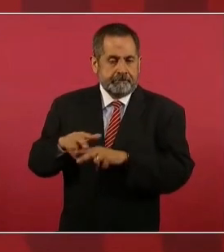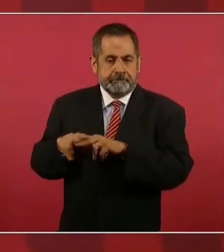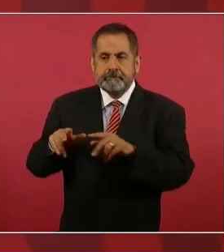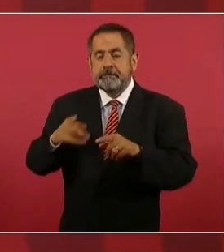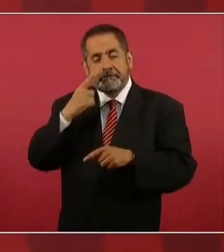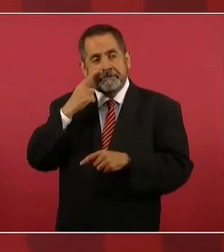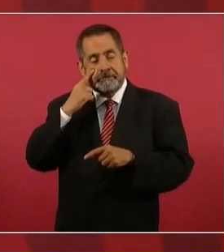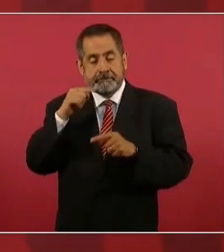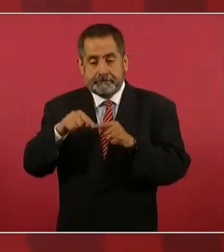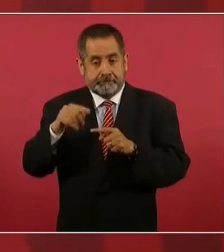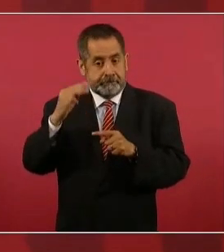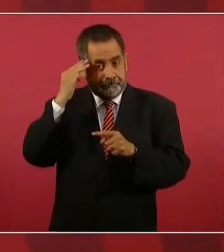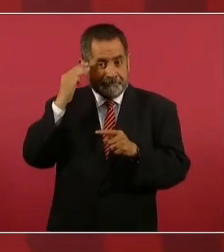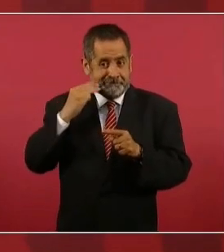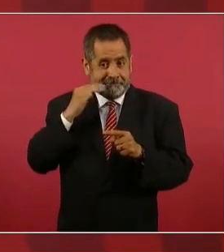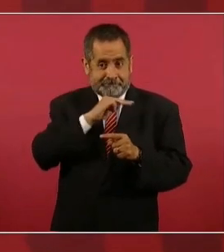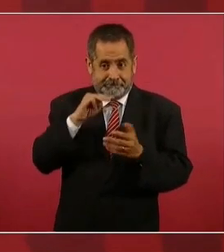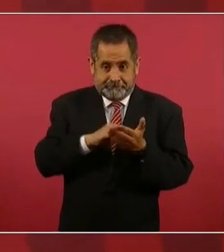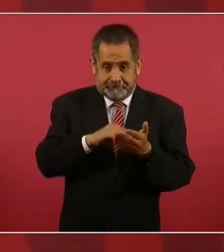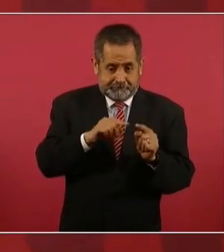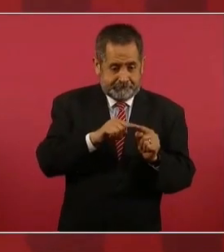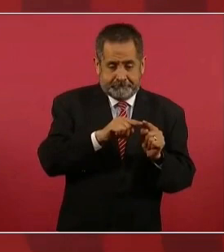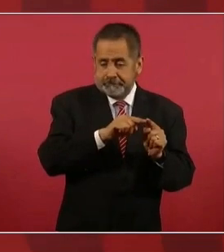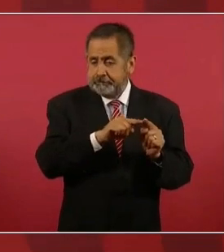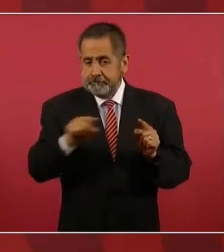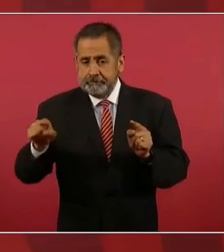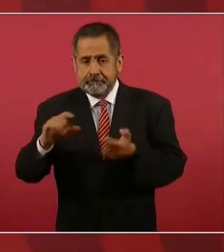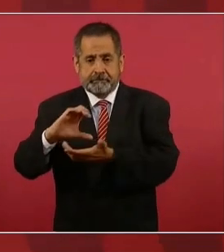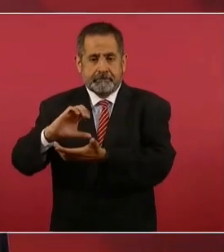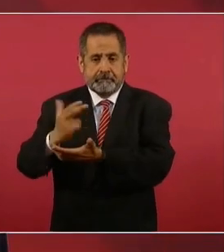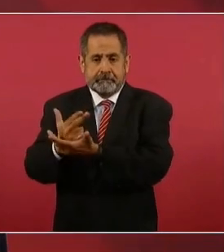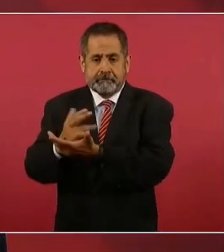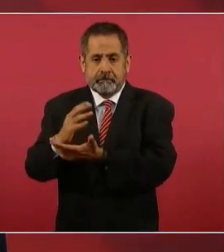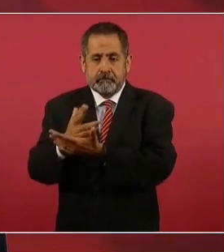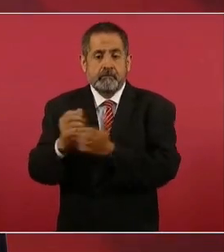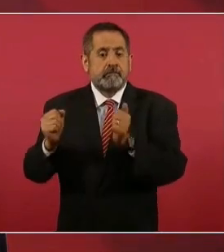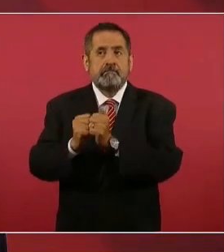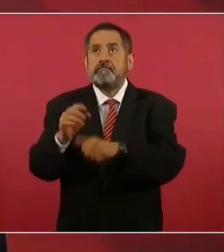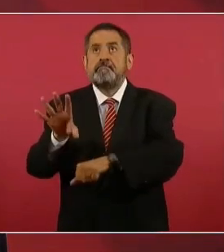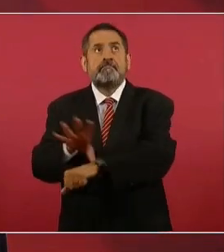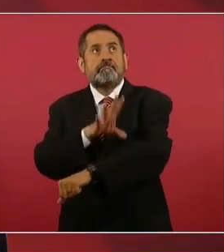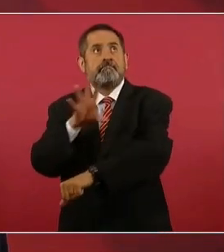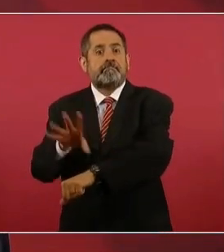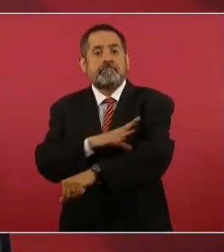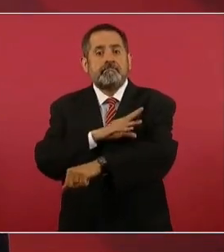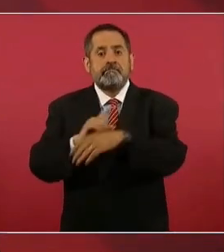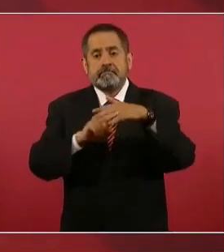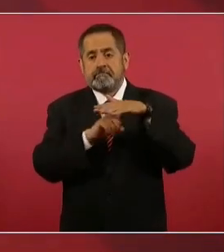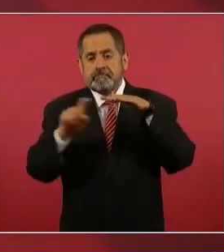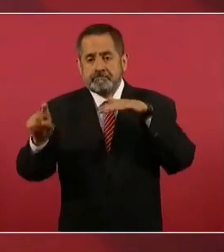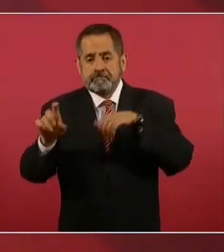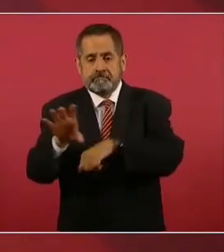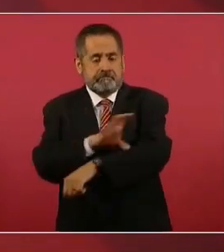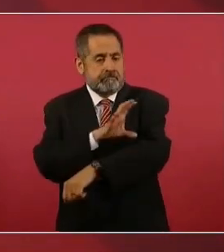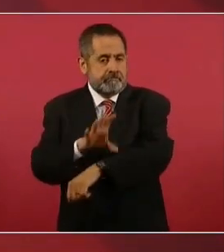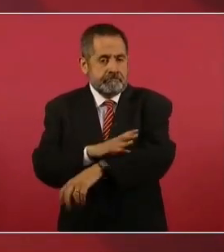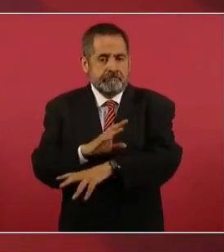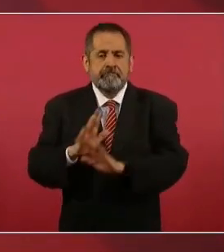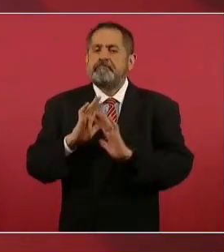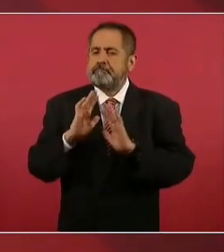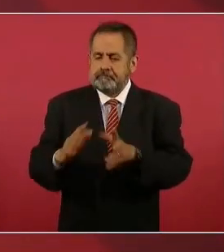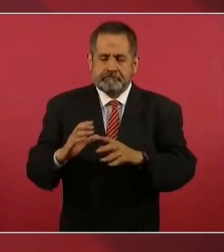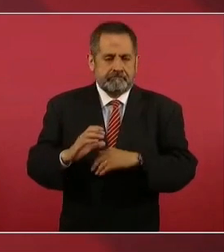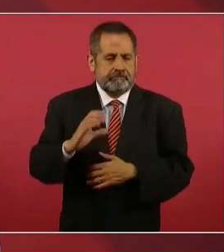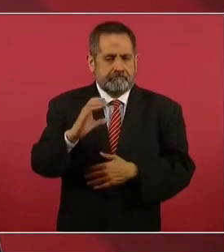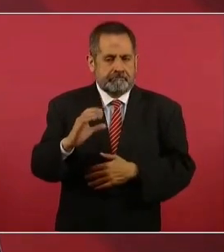de Mérida hasta Chetumal va a ser eléctrico. Entonces ya está también la Comisión